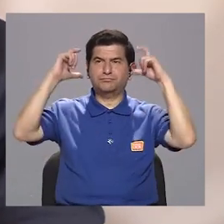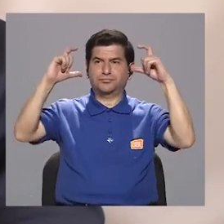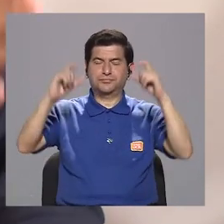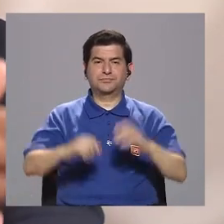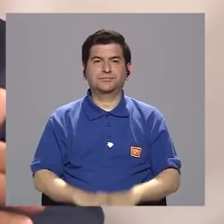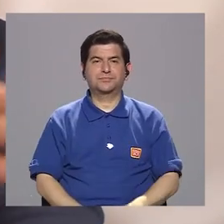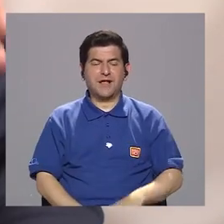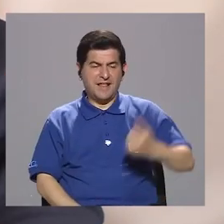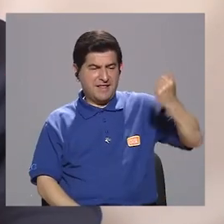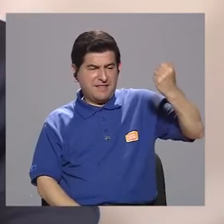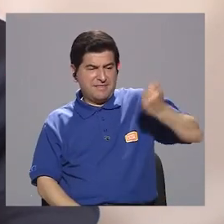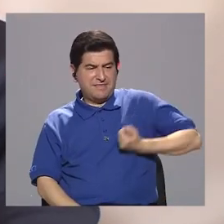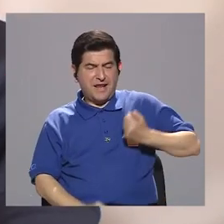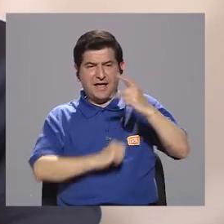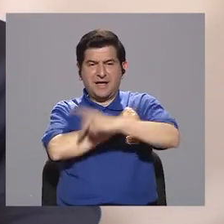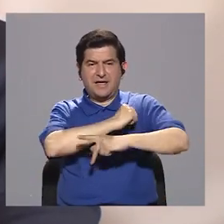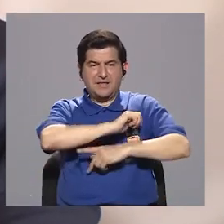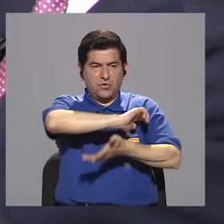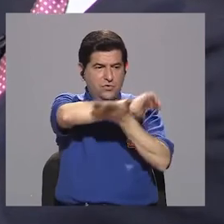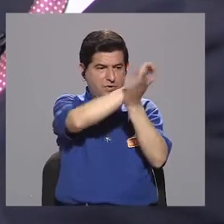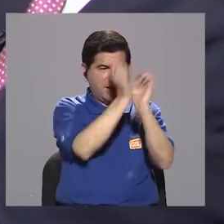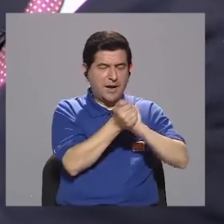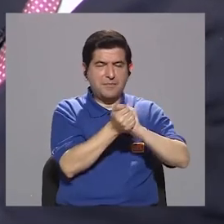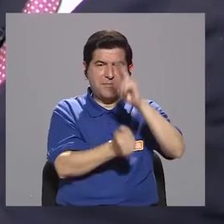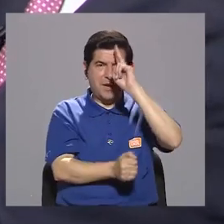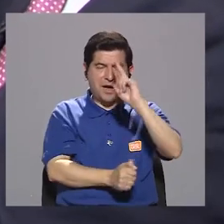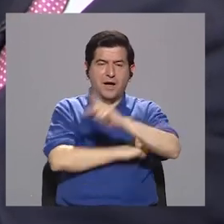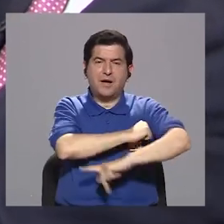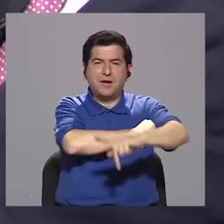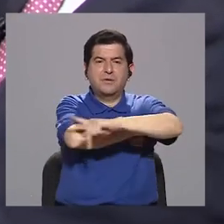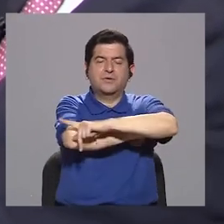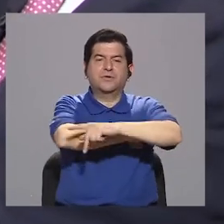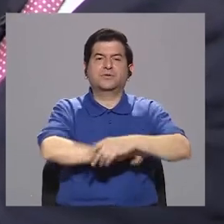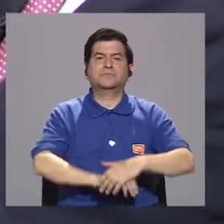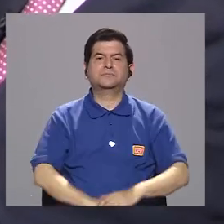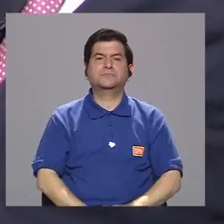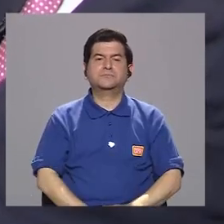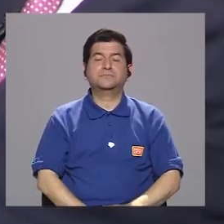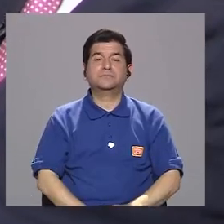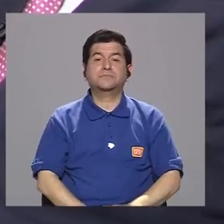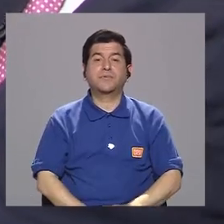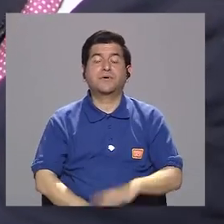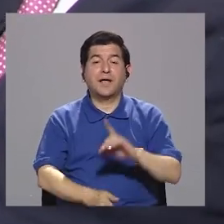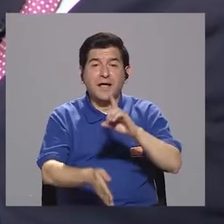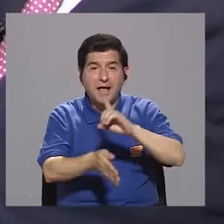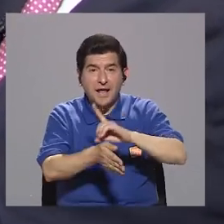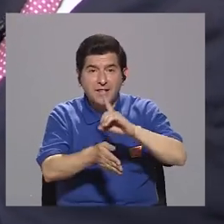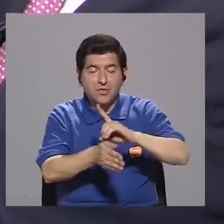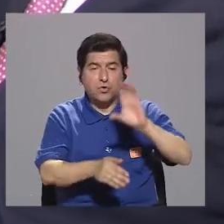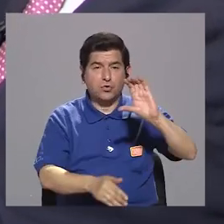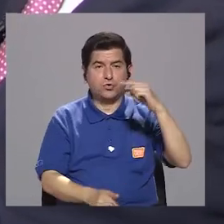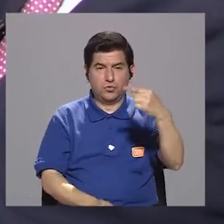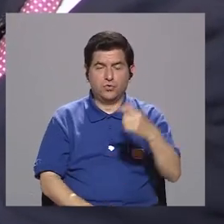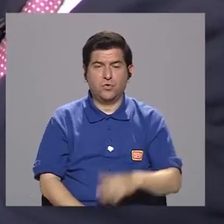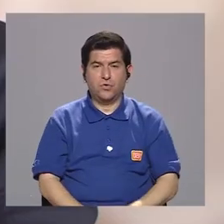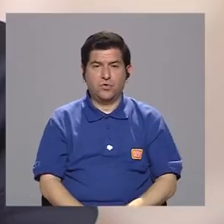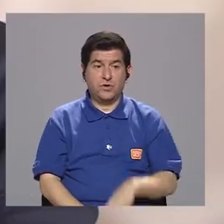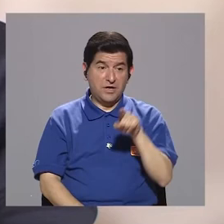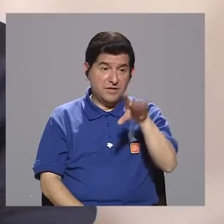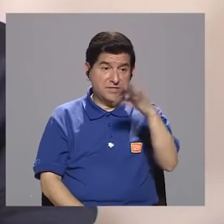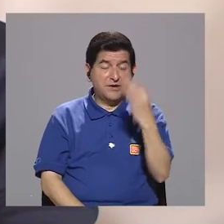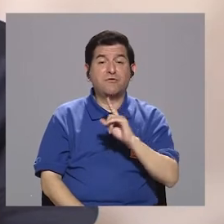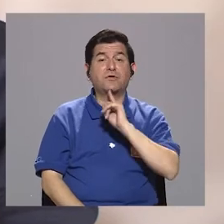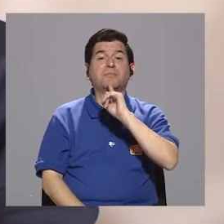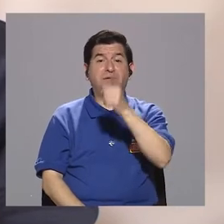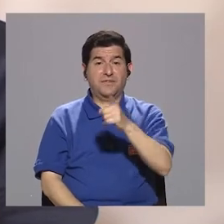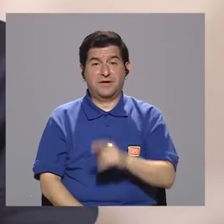de traidor de la patria a benemérito de la patria. Porque el doctor Calderón había sido